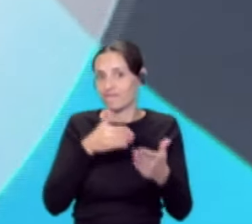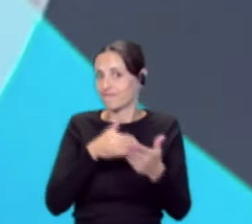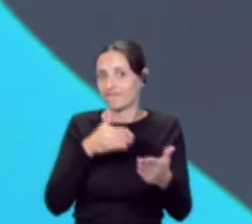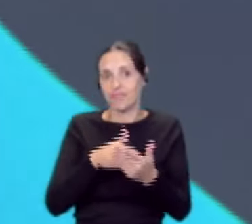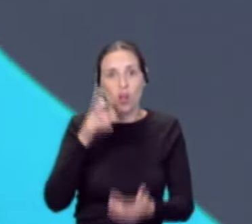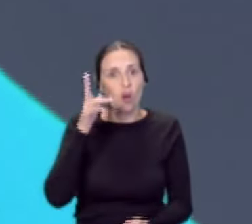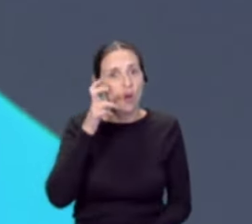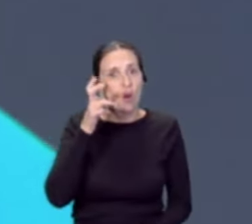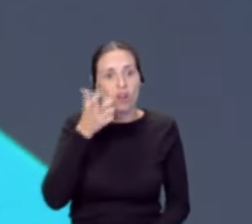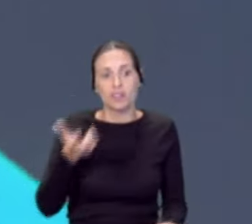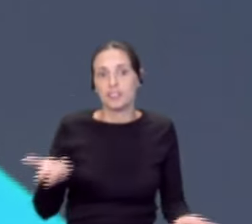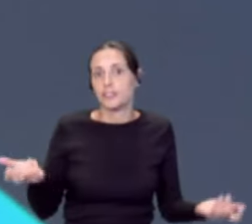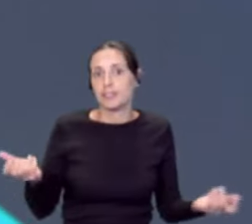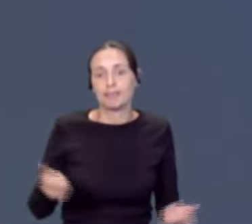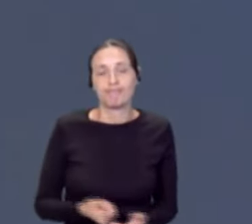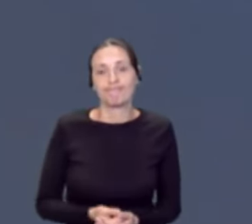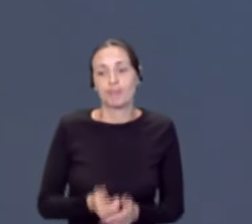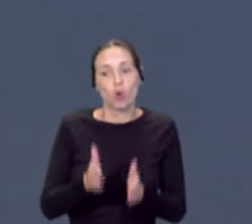poder escuchar bien